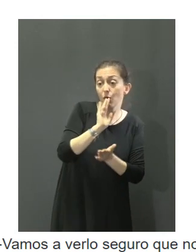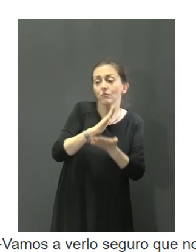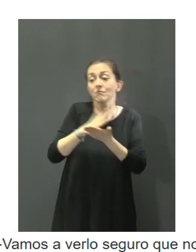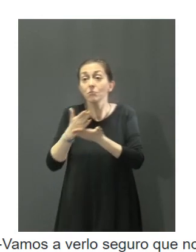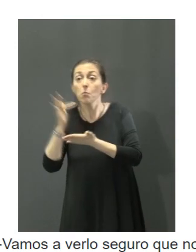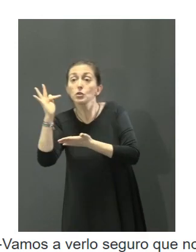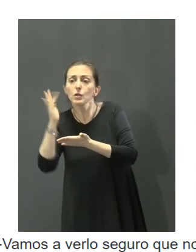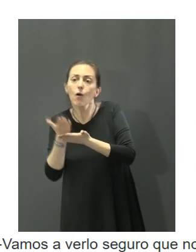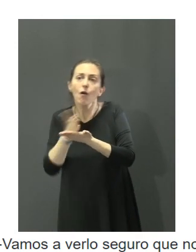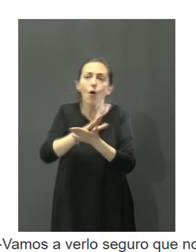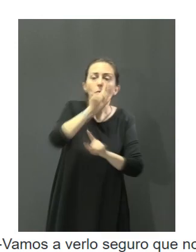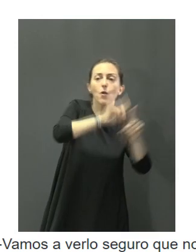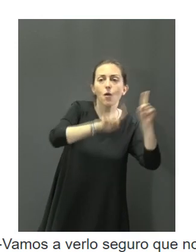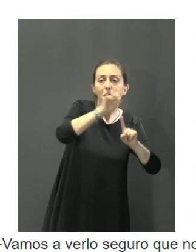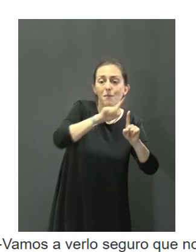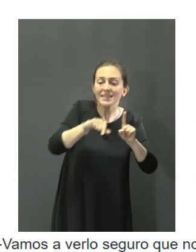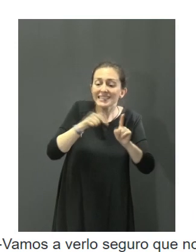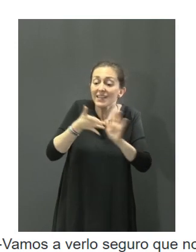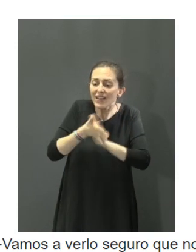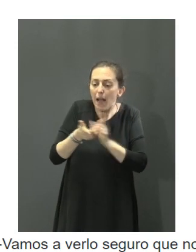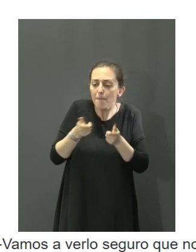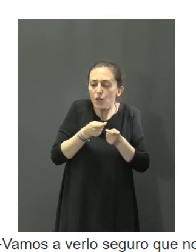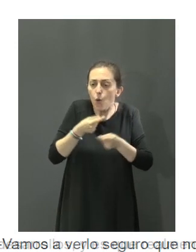problema. Realmente el uso de